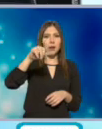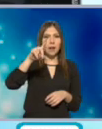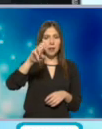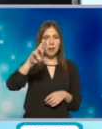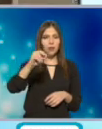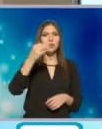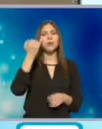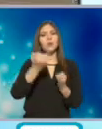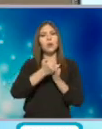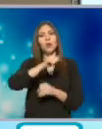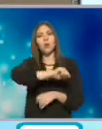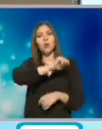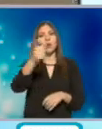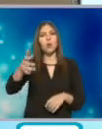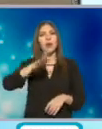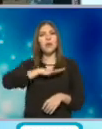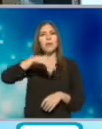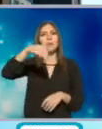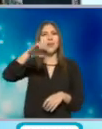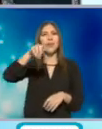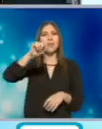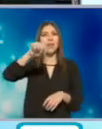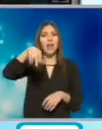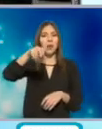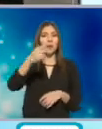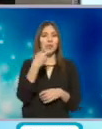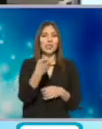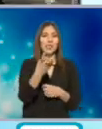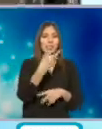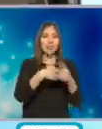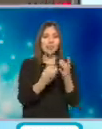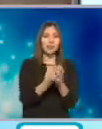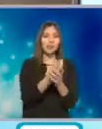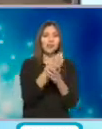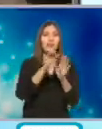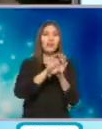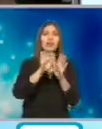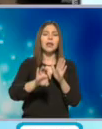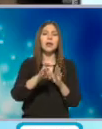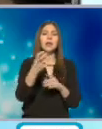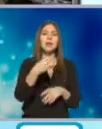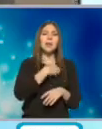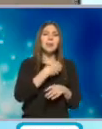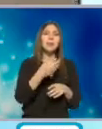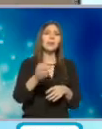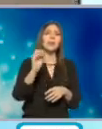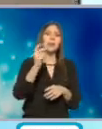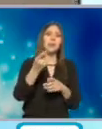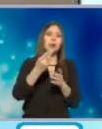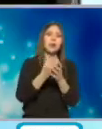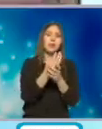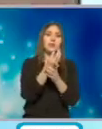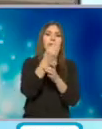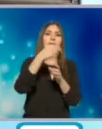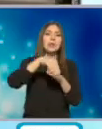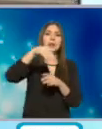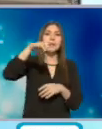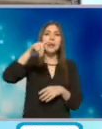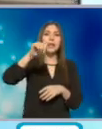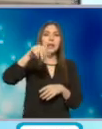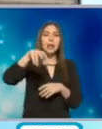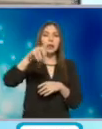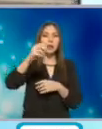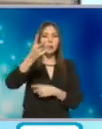materia orgánica, sí, de las heces fecales, y también tenemos otros que se llaman óxidos de nitrógeno, que se dan en los procesos industriales o